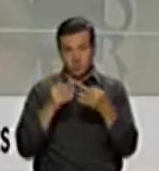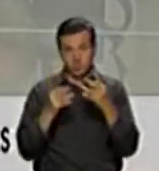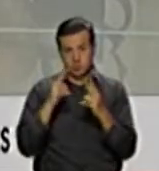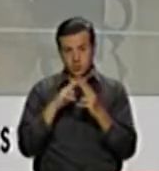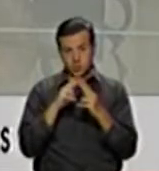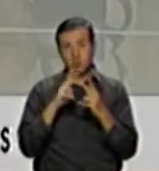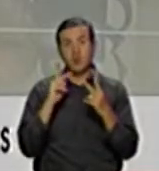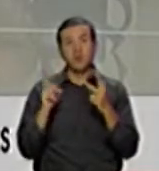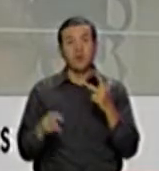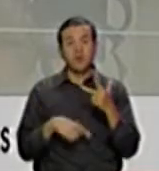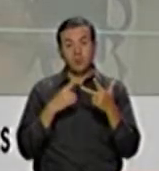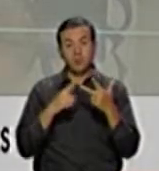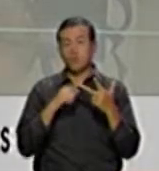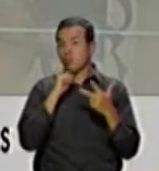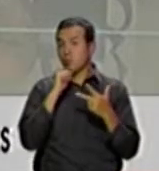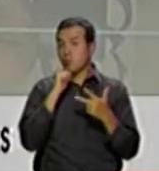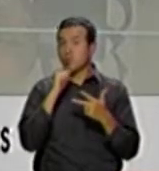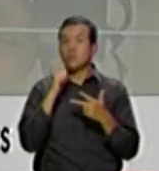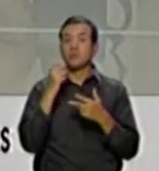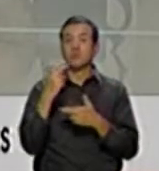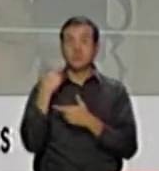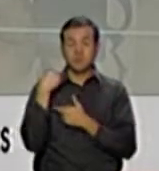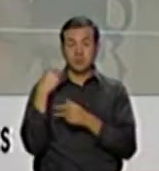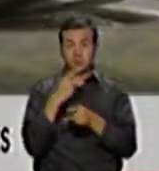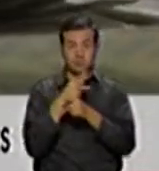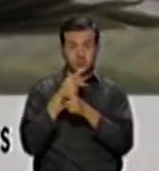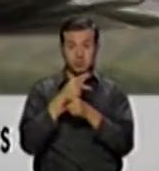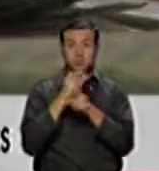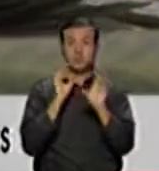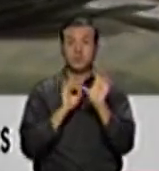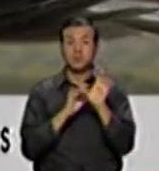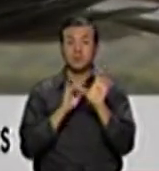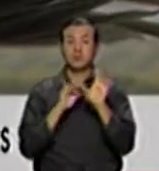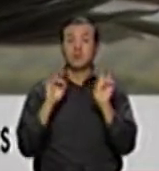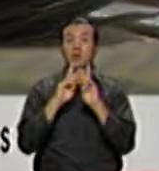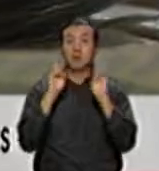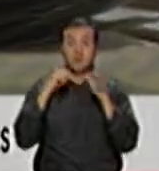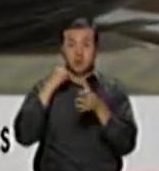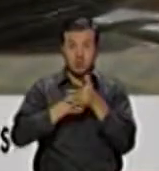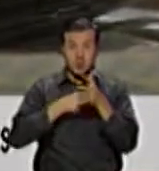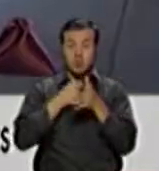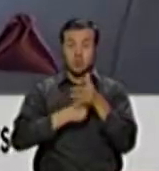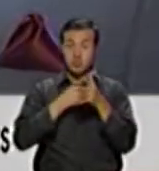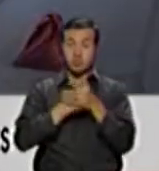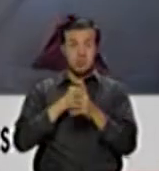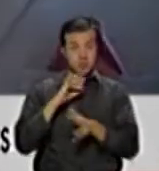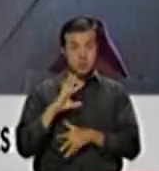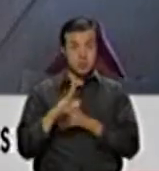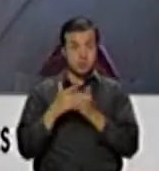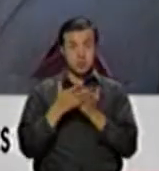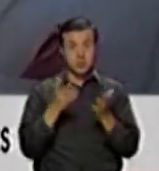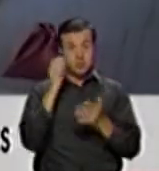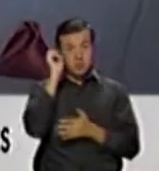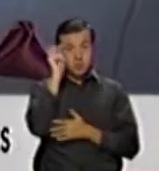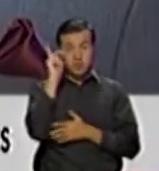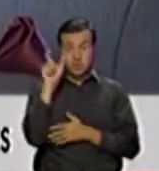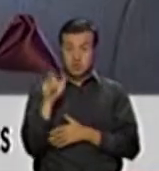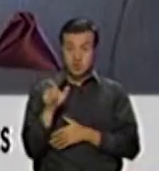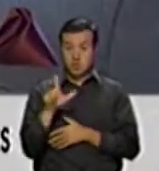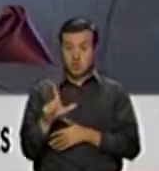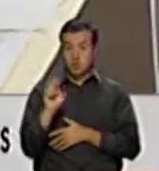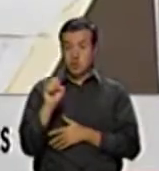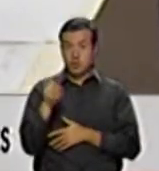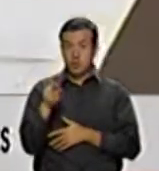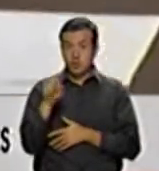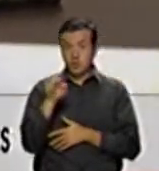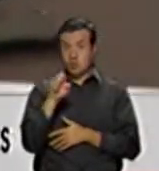El otro aspecto que tenía asignado el Consejo de Participación Ciudadana es el referente a la lucha contra la corrupción. Y ahí, a criterio del constitucionalista López